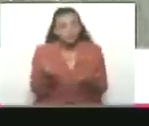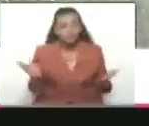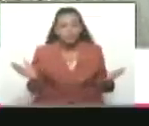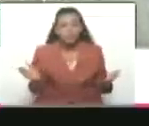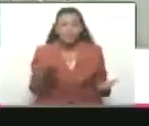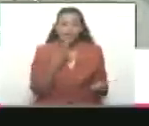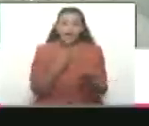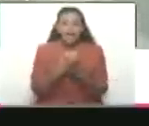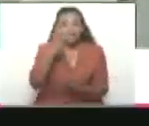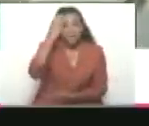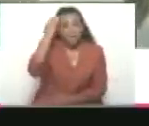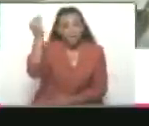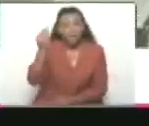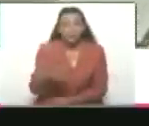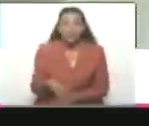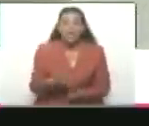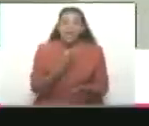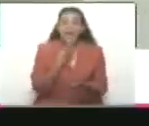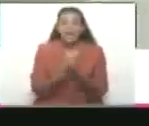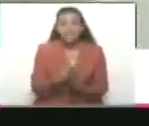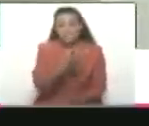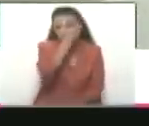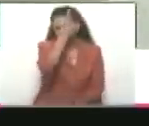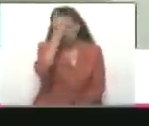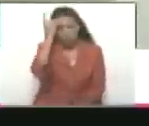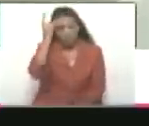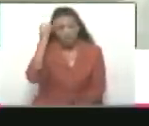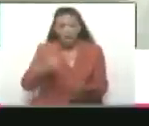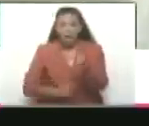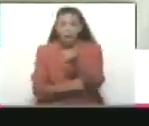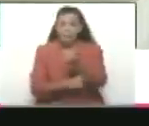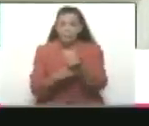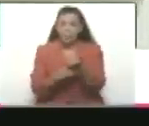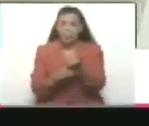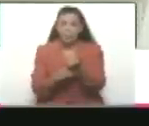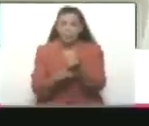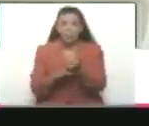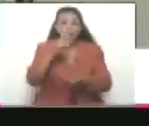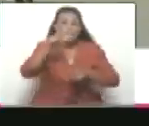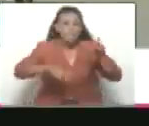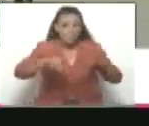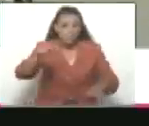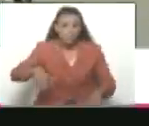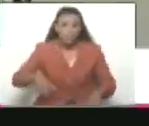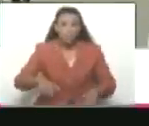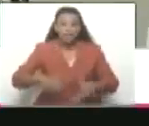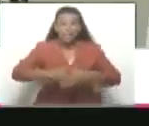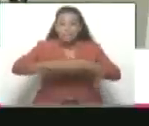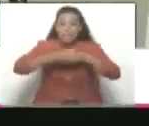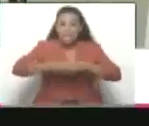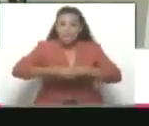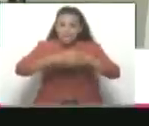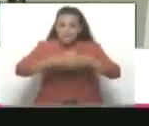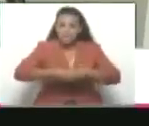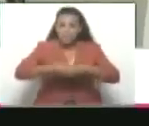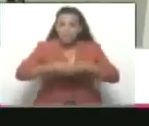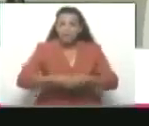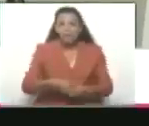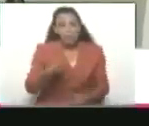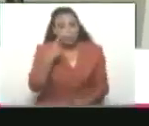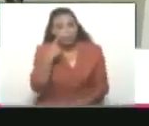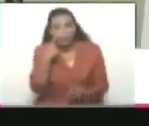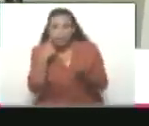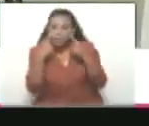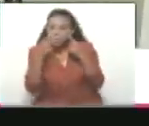gracias a Dios dado con el apoyo de José David y el personal del seniat le doy gracias a José David que lo vi